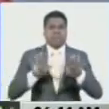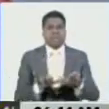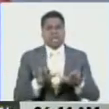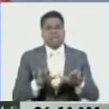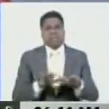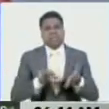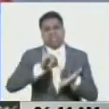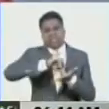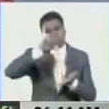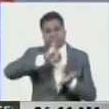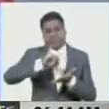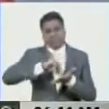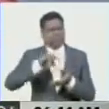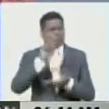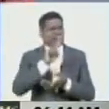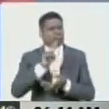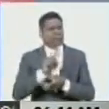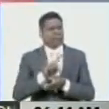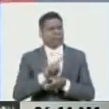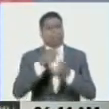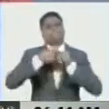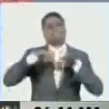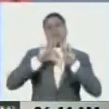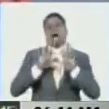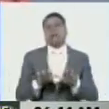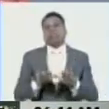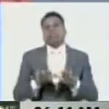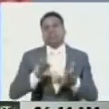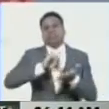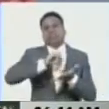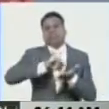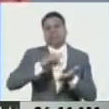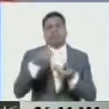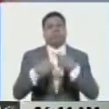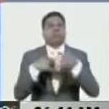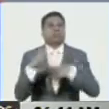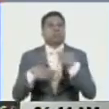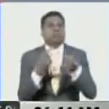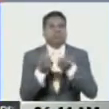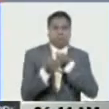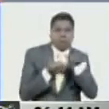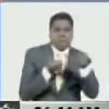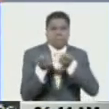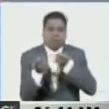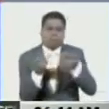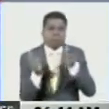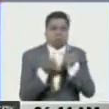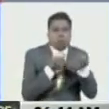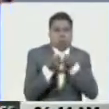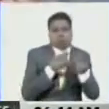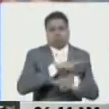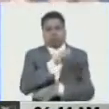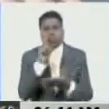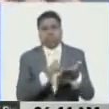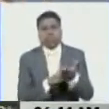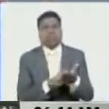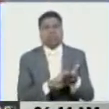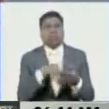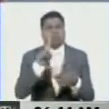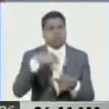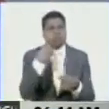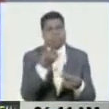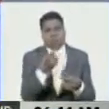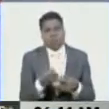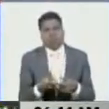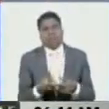Dollar Today. Pero por supuesto, los procesos son muy dinámicos y hay que ir ajustándose de manera permanente. Después